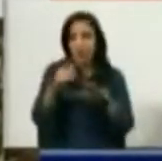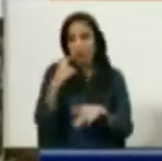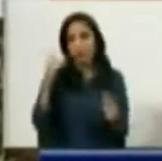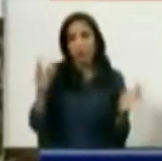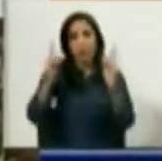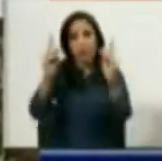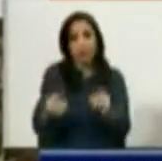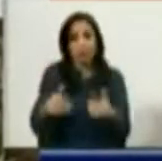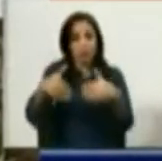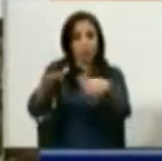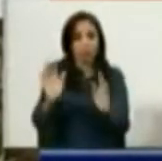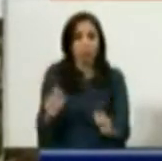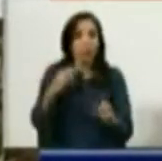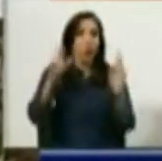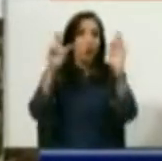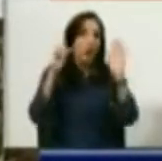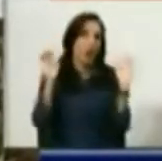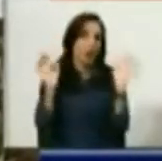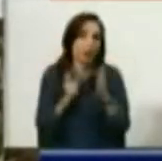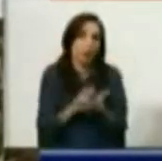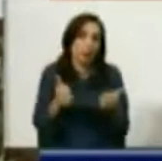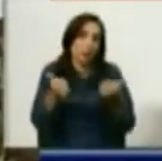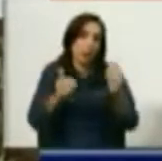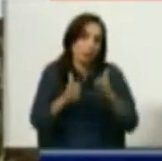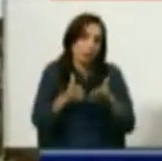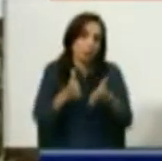Ojalá que le vaya bien